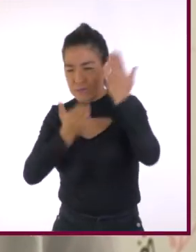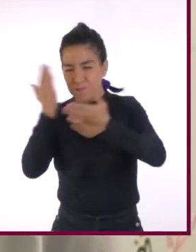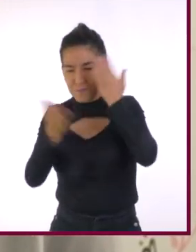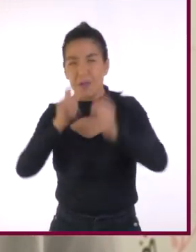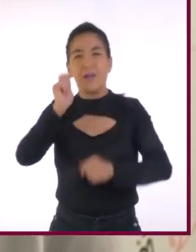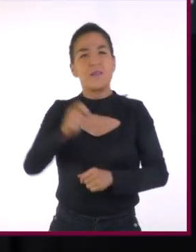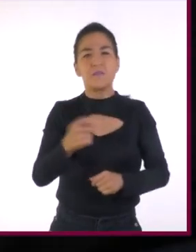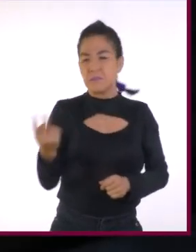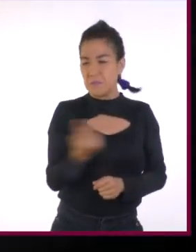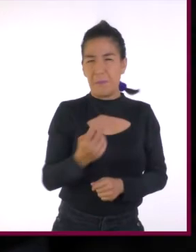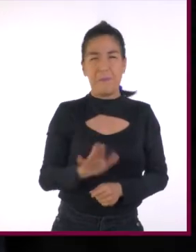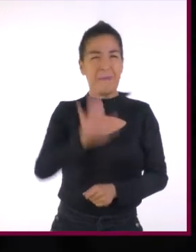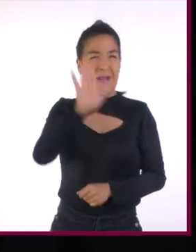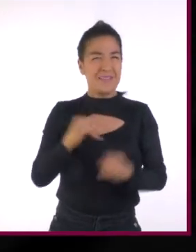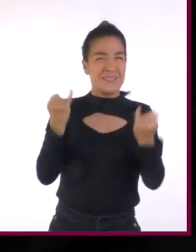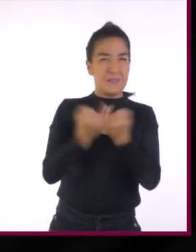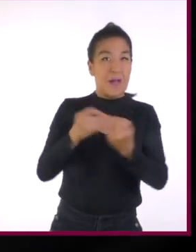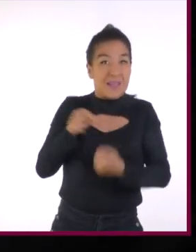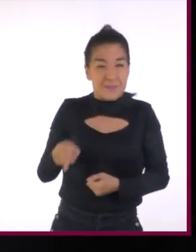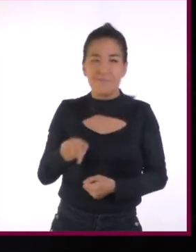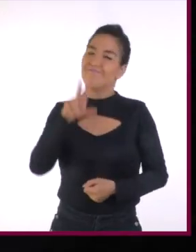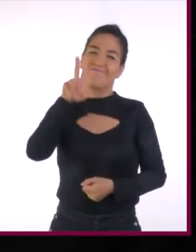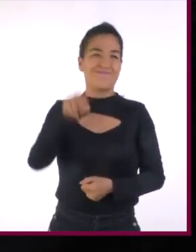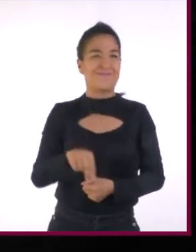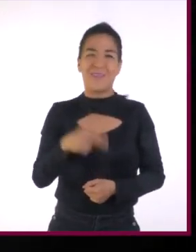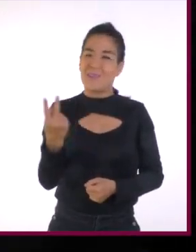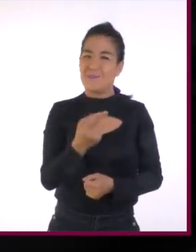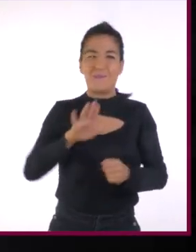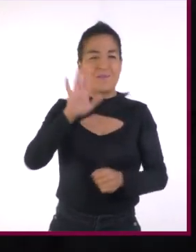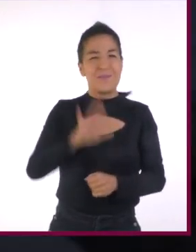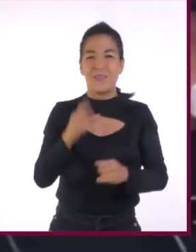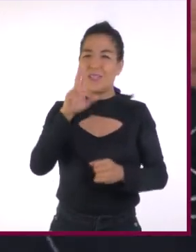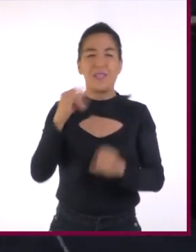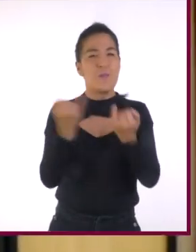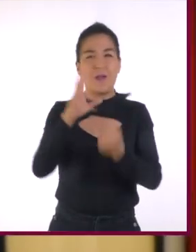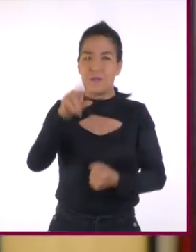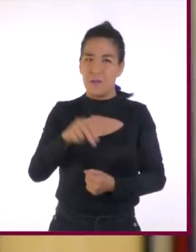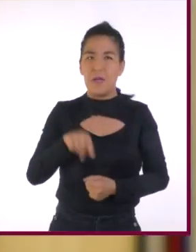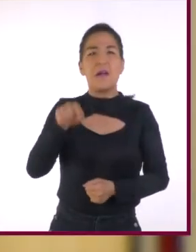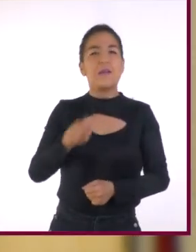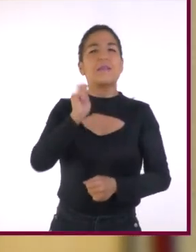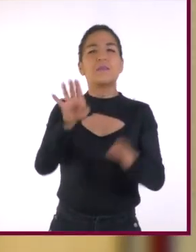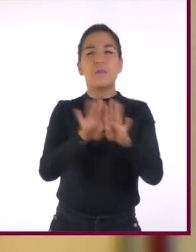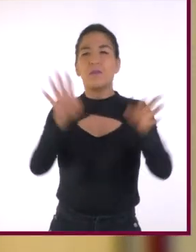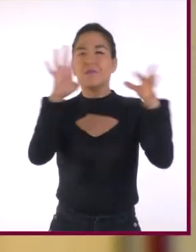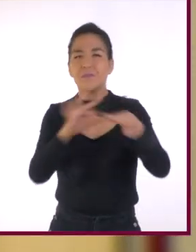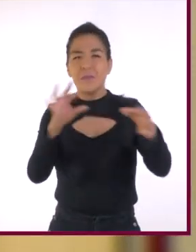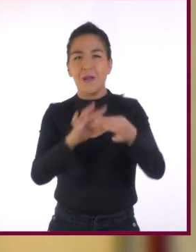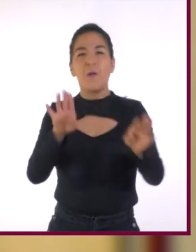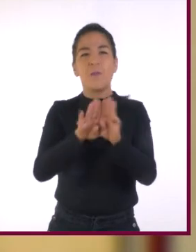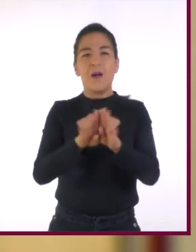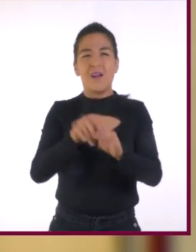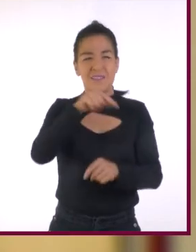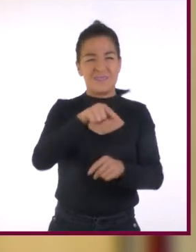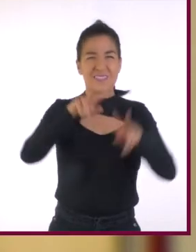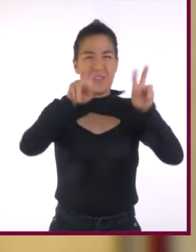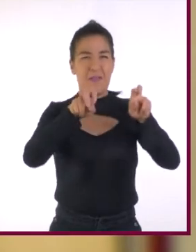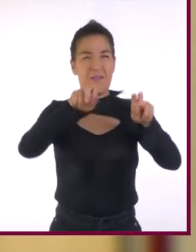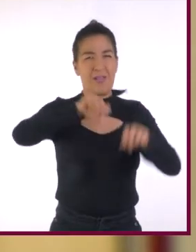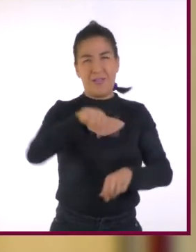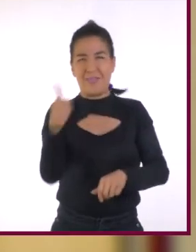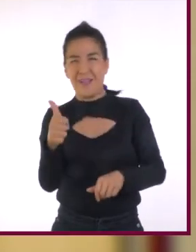que responde más a la temperatura y otro que no. Si otra vez es homogéneo, cómo se modifica, tampoco